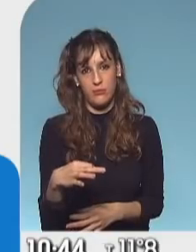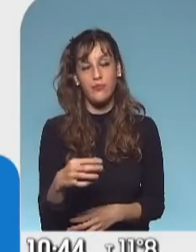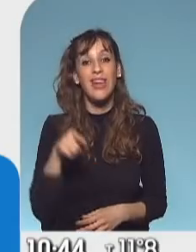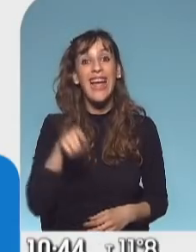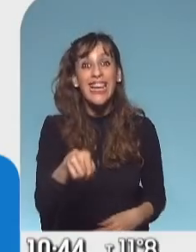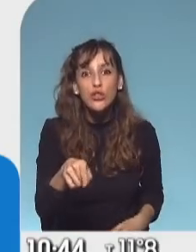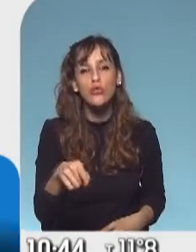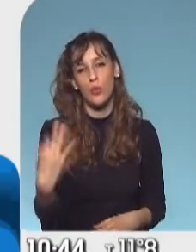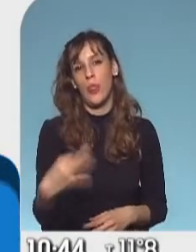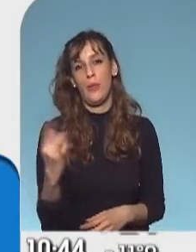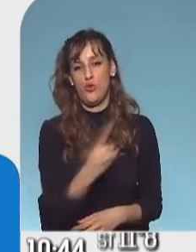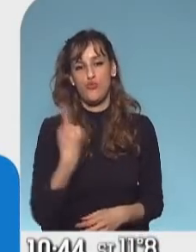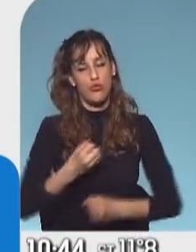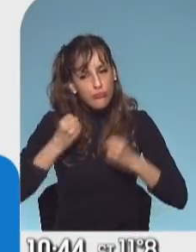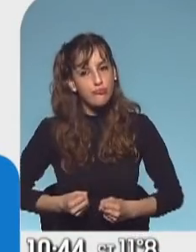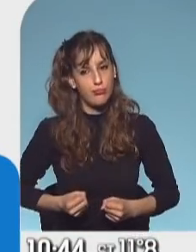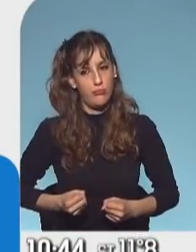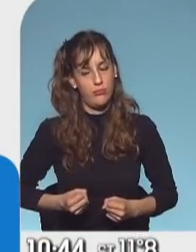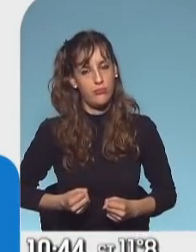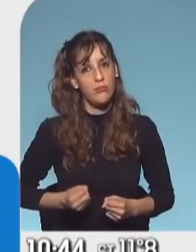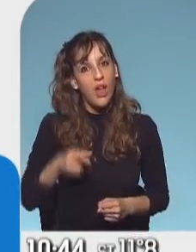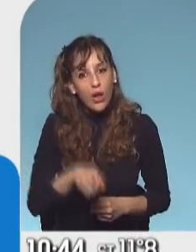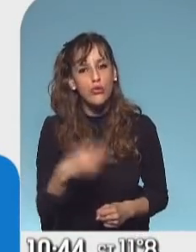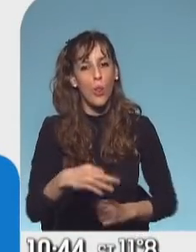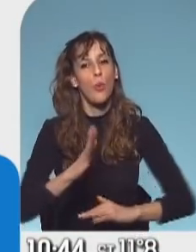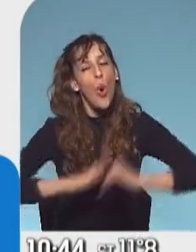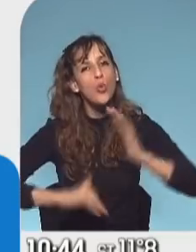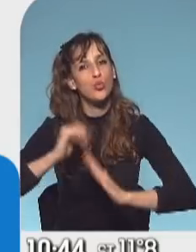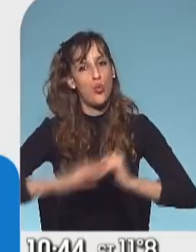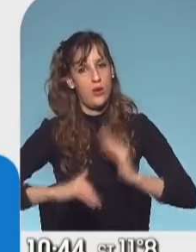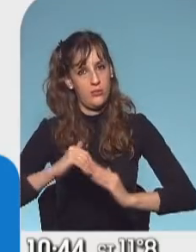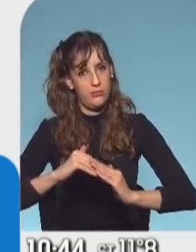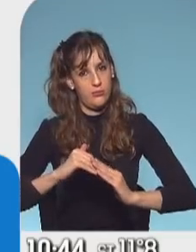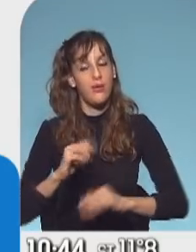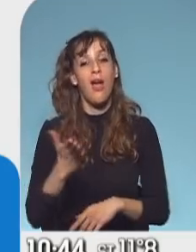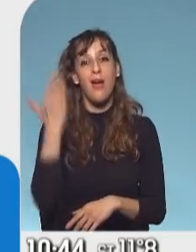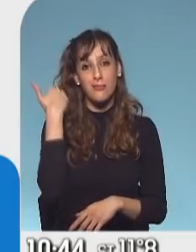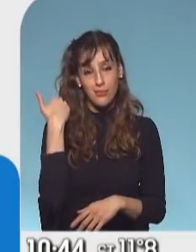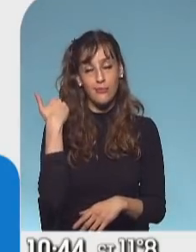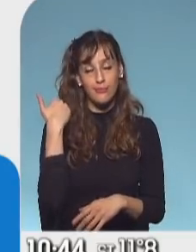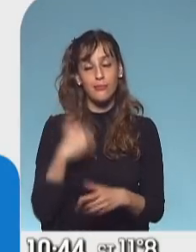Eso es lo que tenemos que hacer. Eso es lo que tenemos que construir. Ayer Agustín Rossi